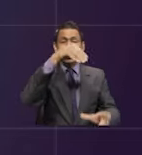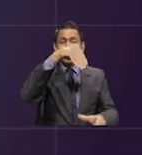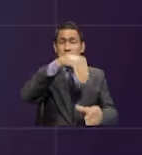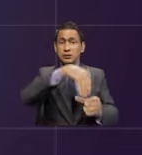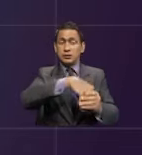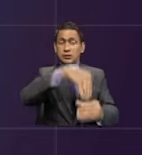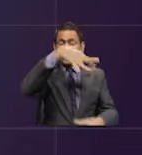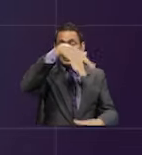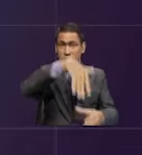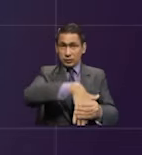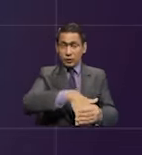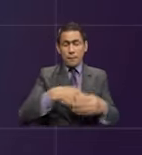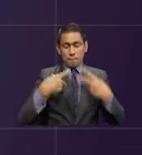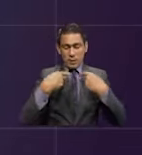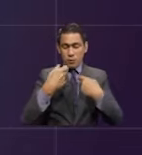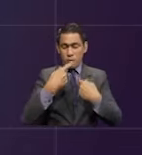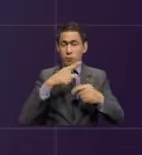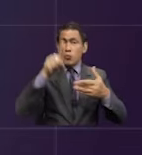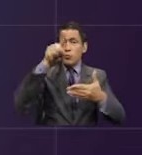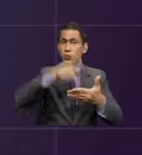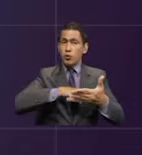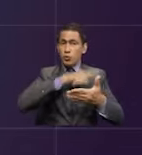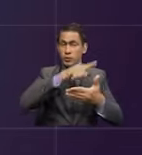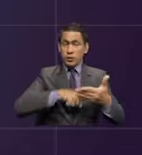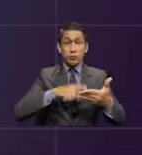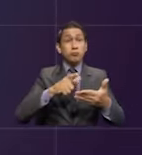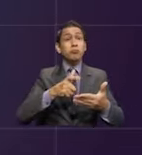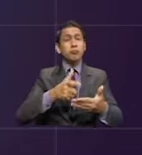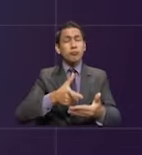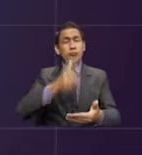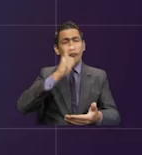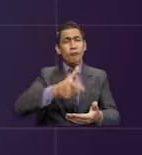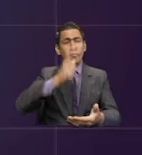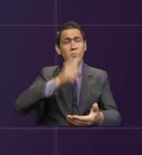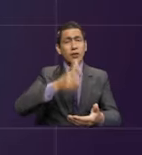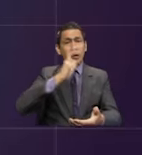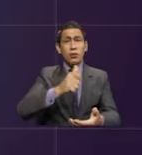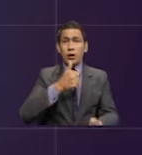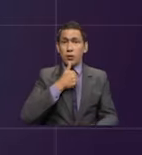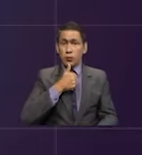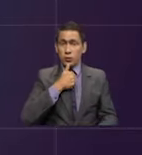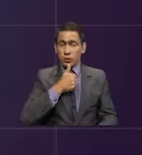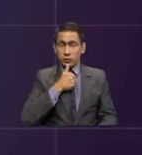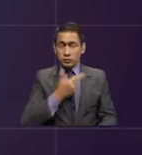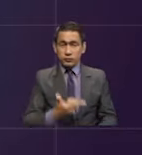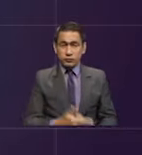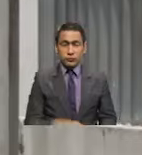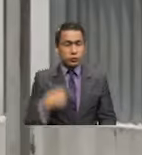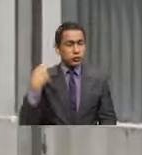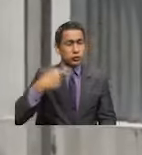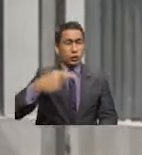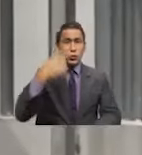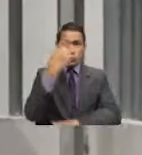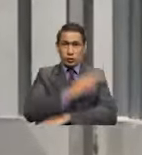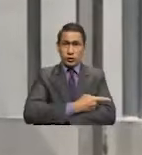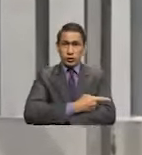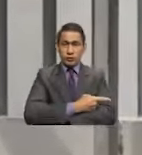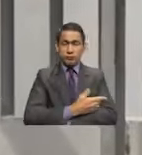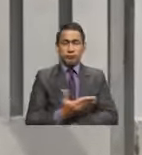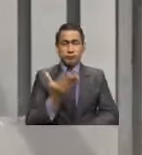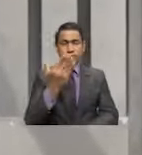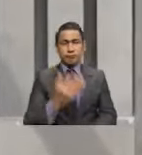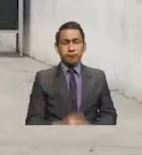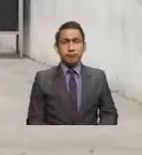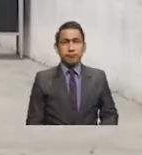No automedicarse. Beber aproximadamente 3 litros de agua diariamente. Michelle García,